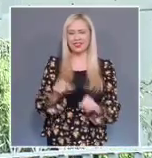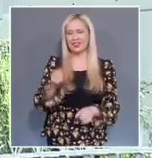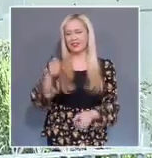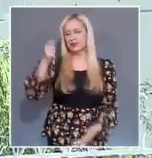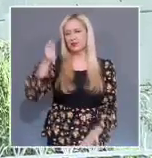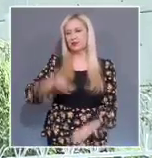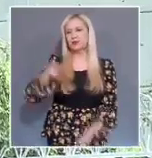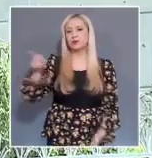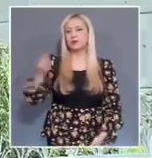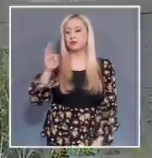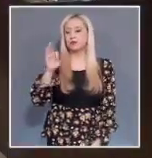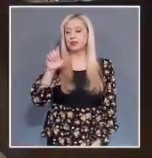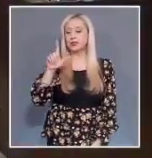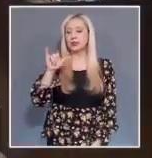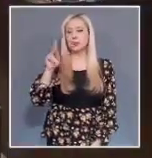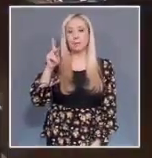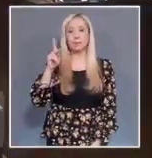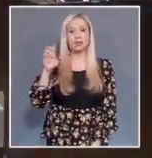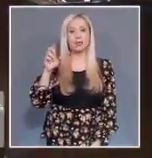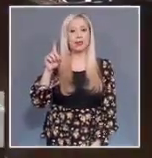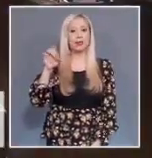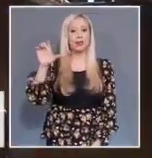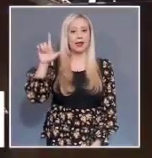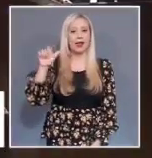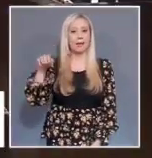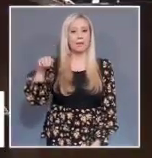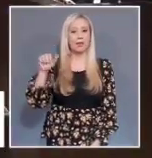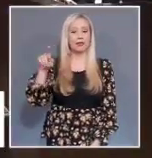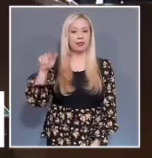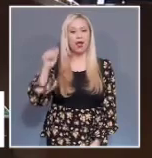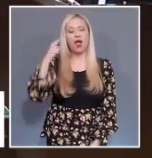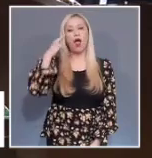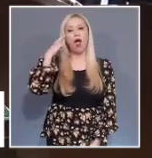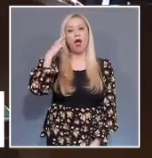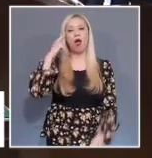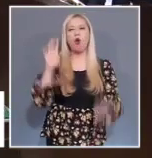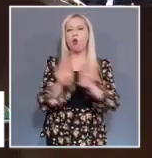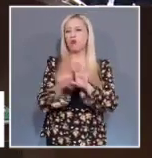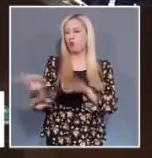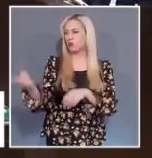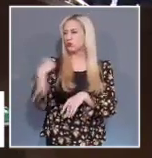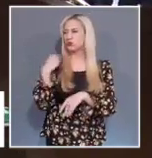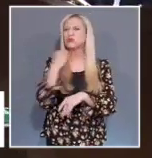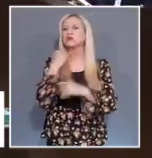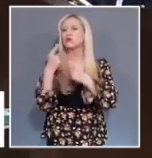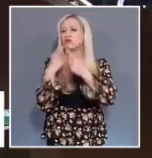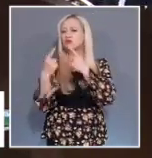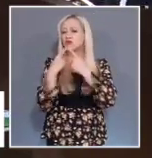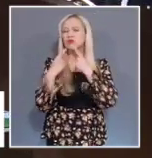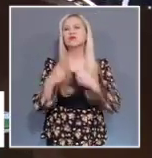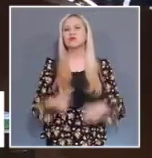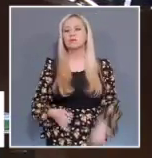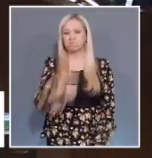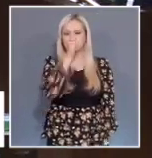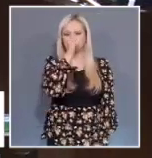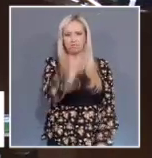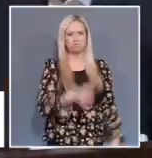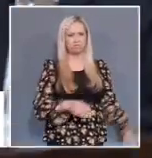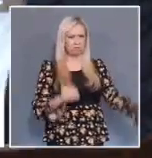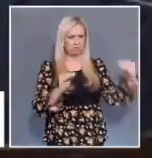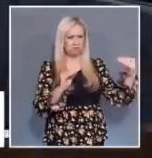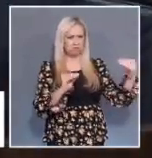recurso interpuesto por la Consejería Jurídica para impugnar la amonestación pública que impuso la Unidad Técnica